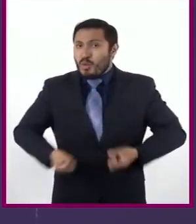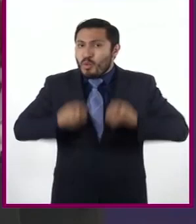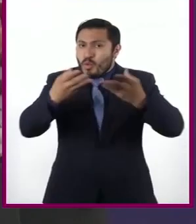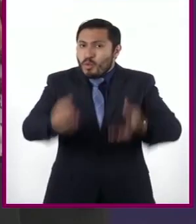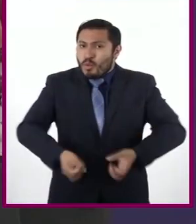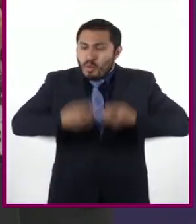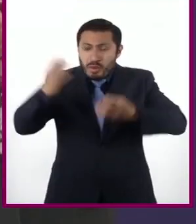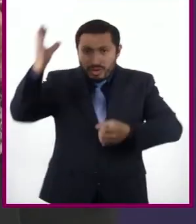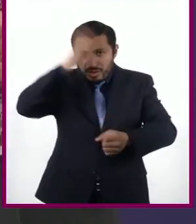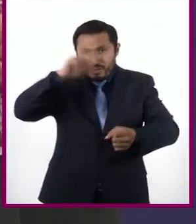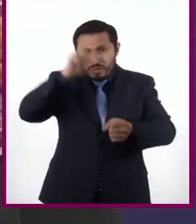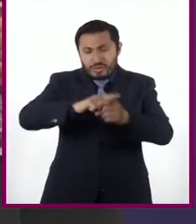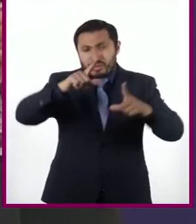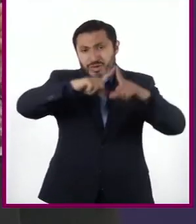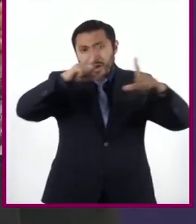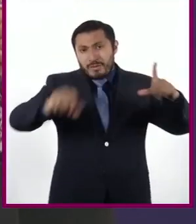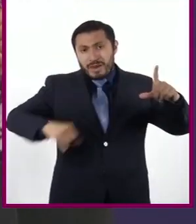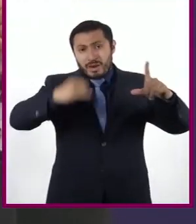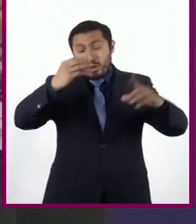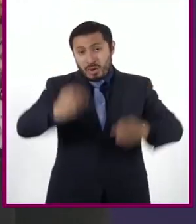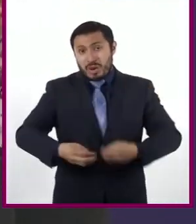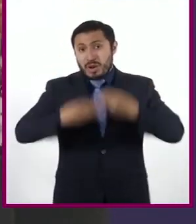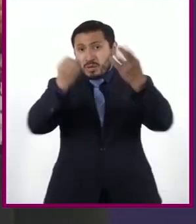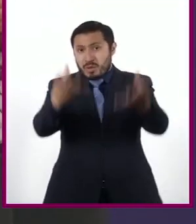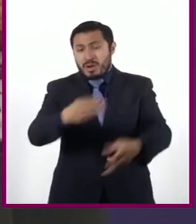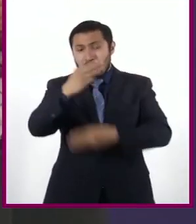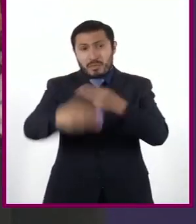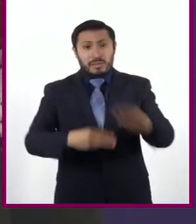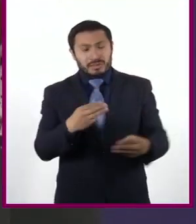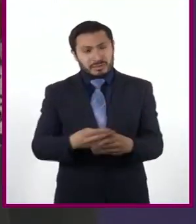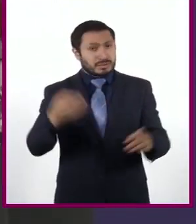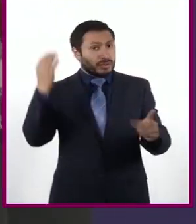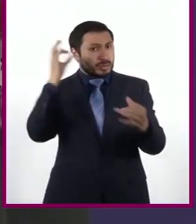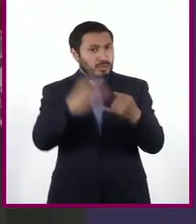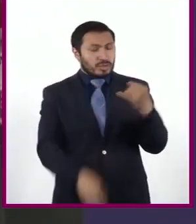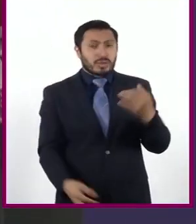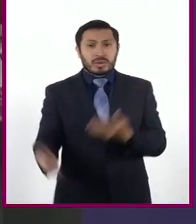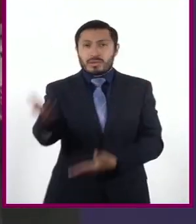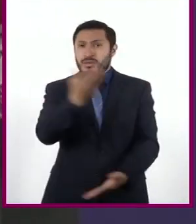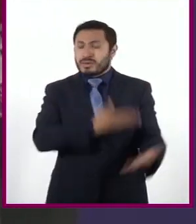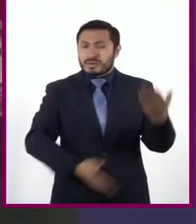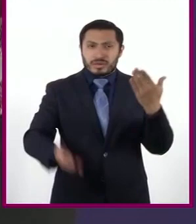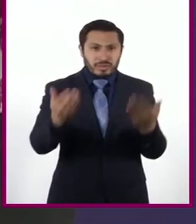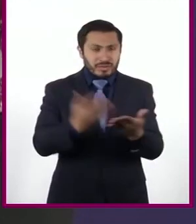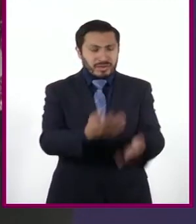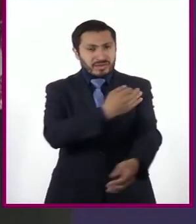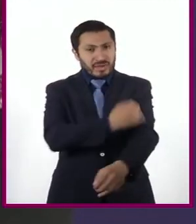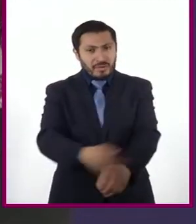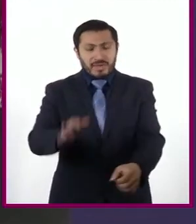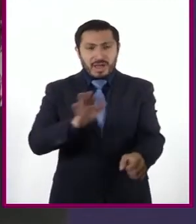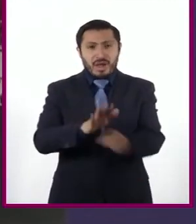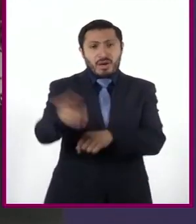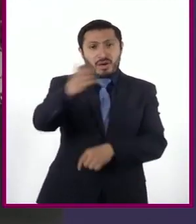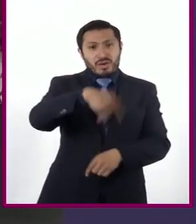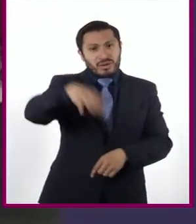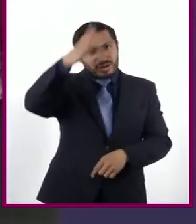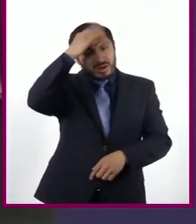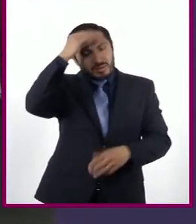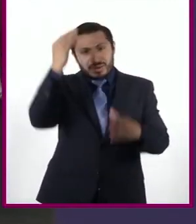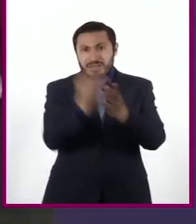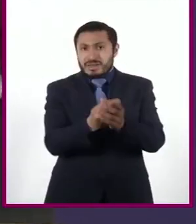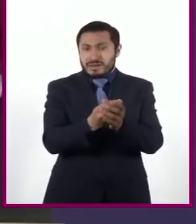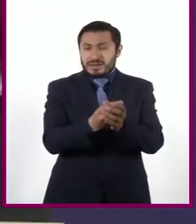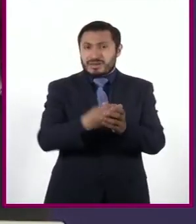mundo. Finalmente, les proponemos que analicen y compartan con su familia aquello que hayan aprendido en esta